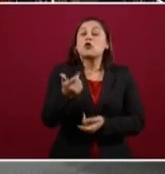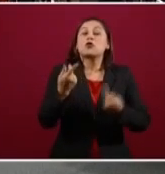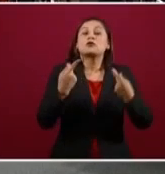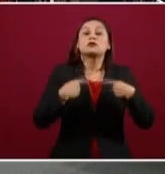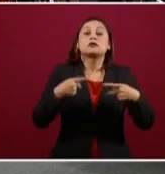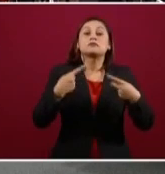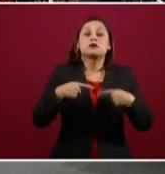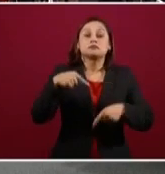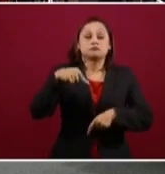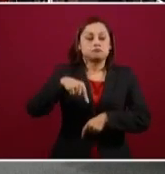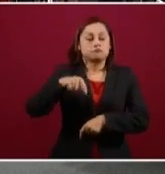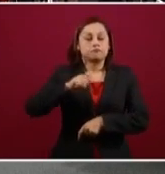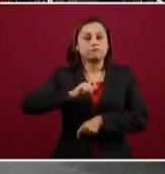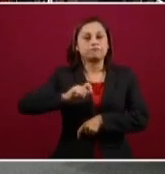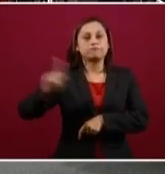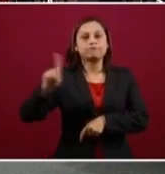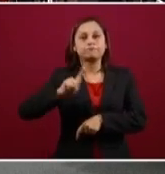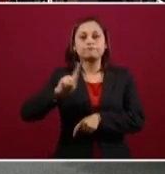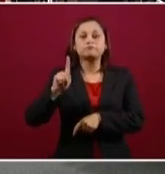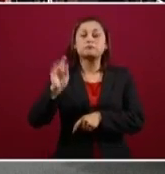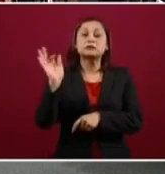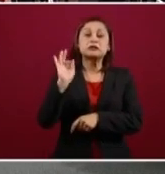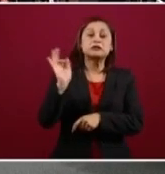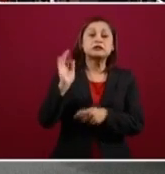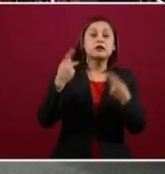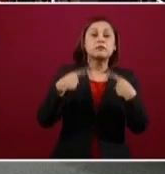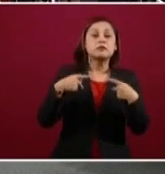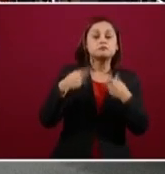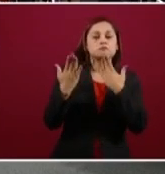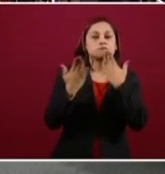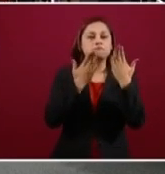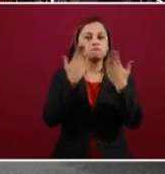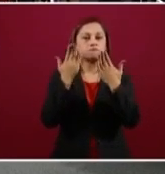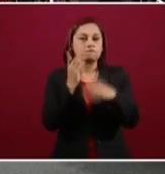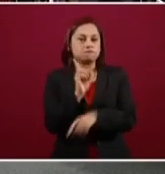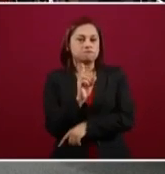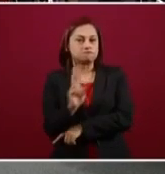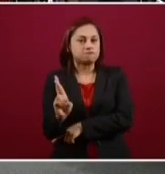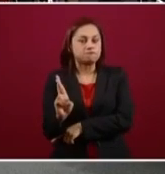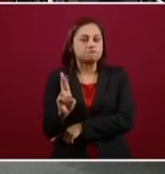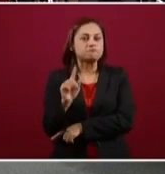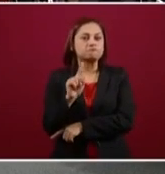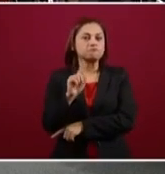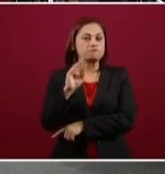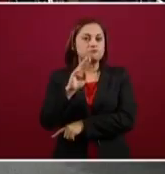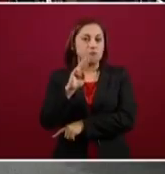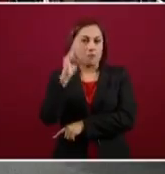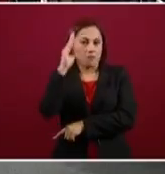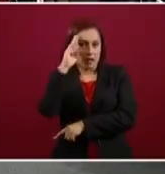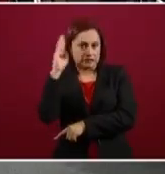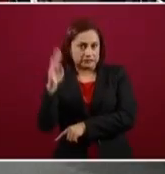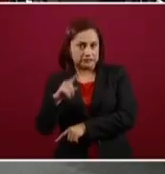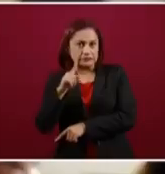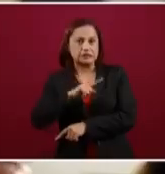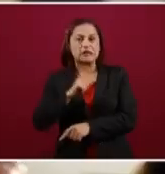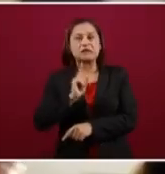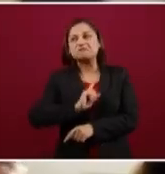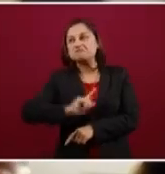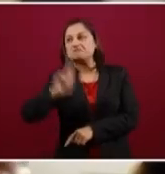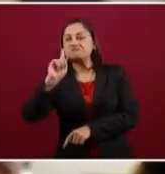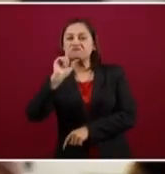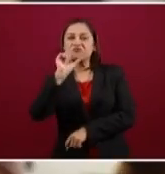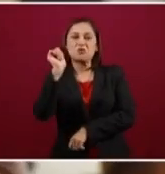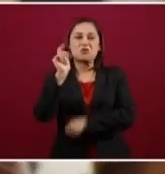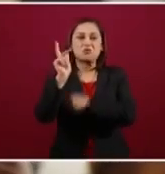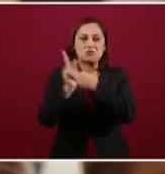de mexicanos con posgrado, con maestrías y doctorados están fuera de México. Y la última D es